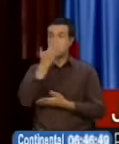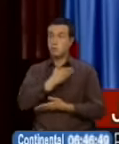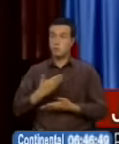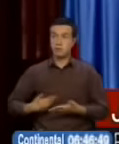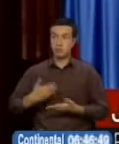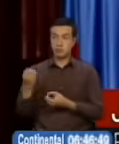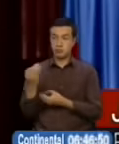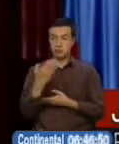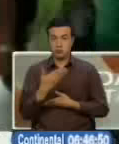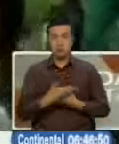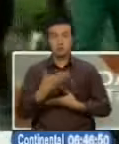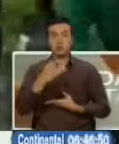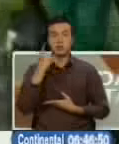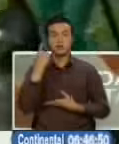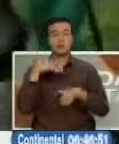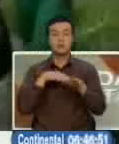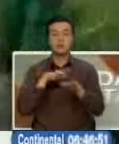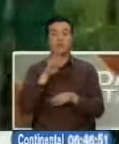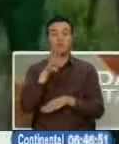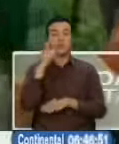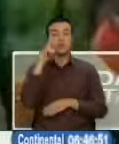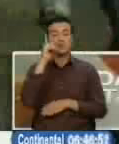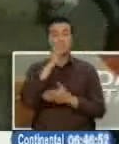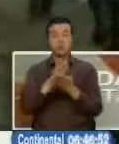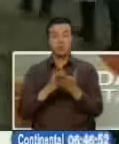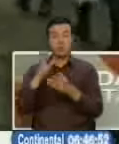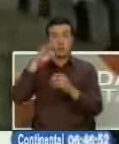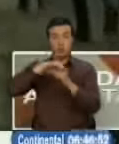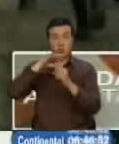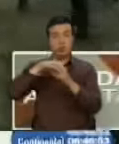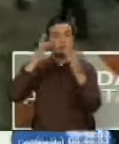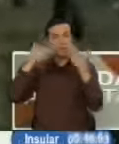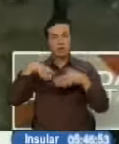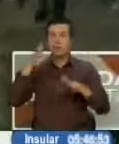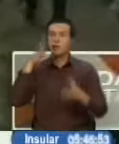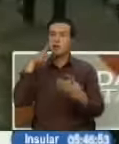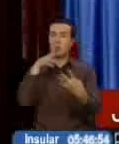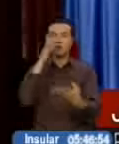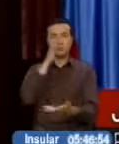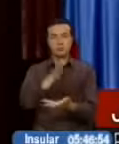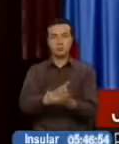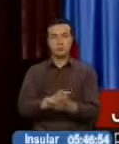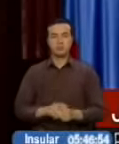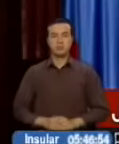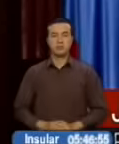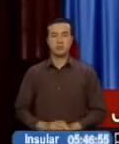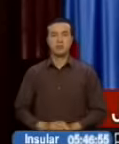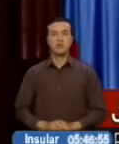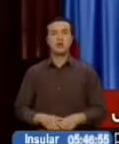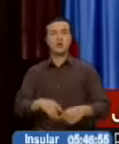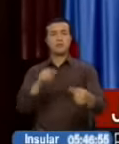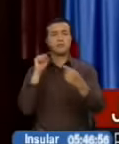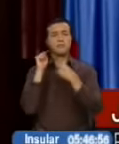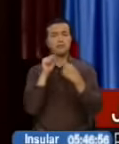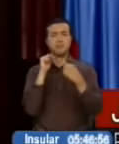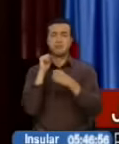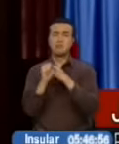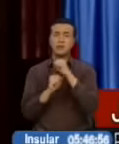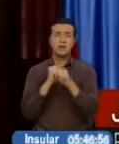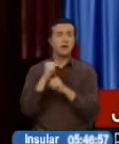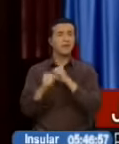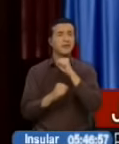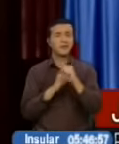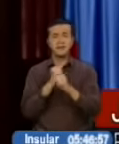Ejecutivo. Se necesita el respaldo de 4,5 millones de votos para poner fin al conflicto armado. Terminar un conflicto cruel y